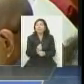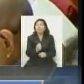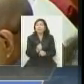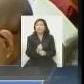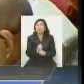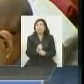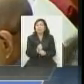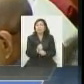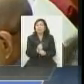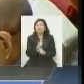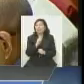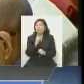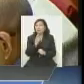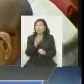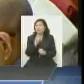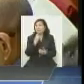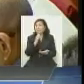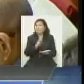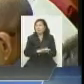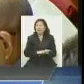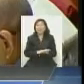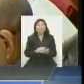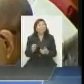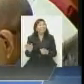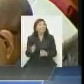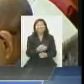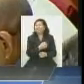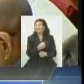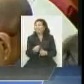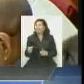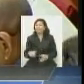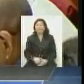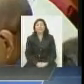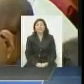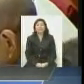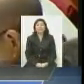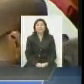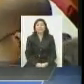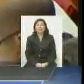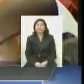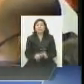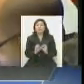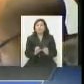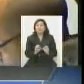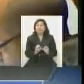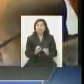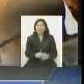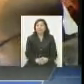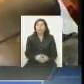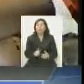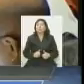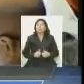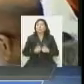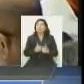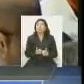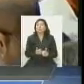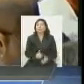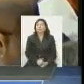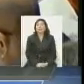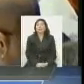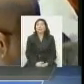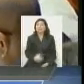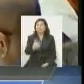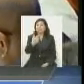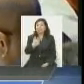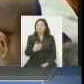trabajadores estaban siendo maltratados, sí, y peligraba su vida, su integridad